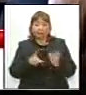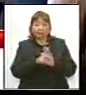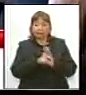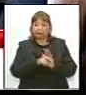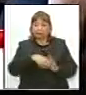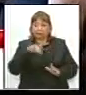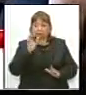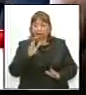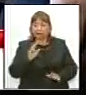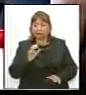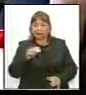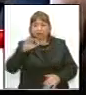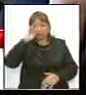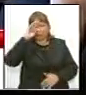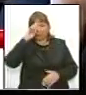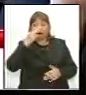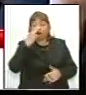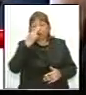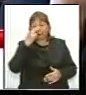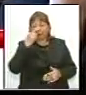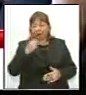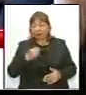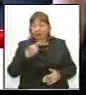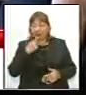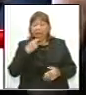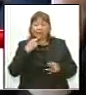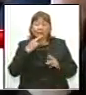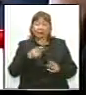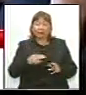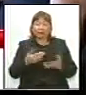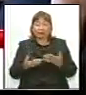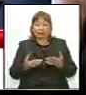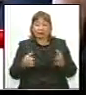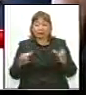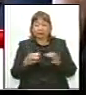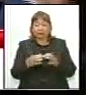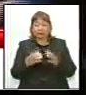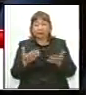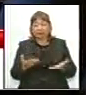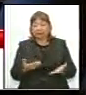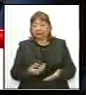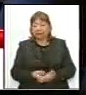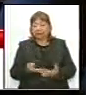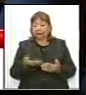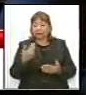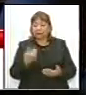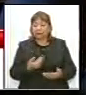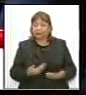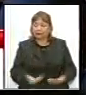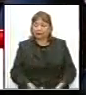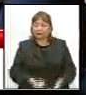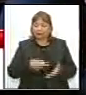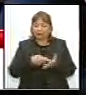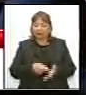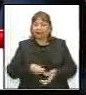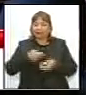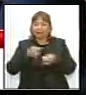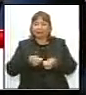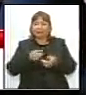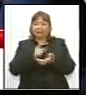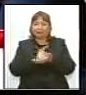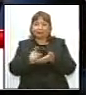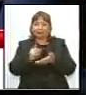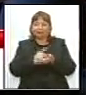tiene más tiempo, la de enfermedades raras, que responde al Congreso anterior. Insistimos cada